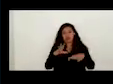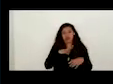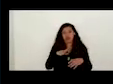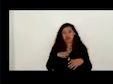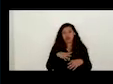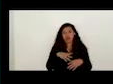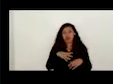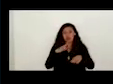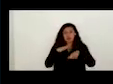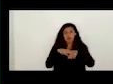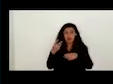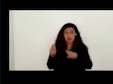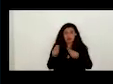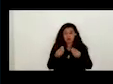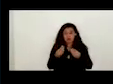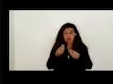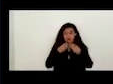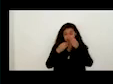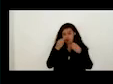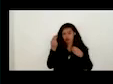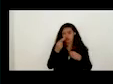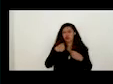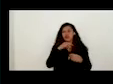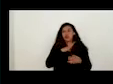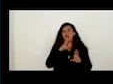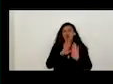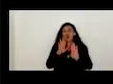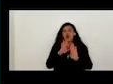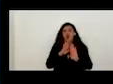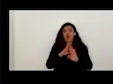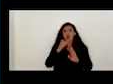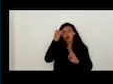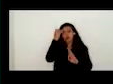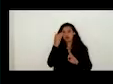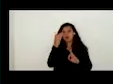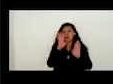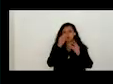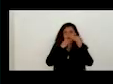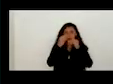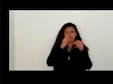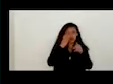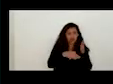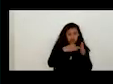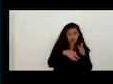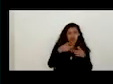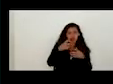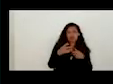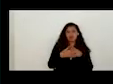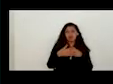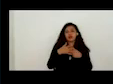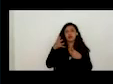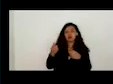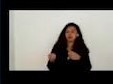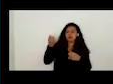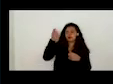más. Entonces, a veces nos quedamos muy cortos en esa etapa y es lo que puede impactar en el crecimiento y